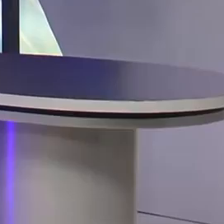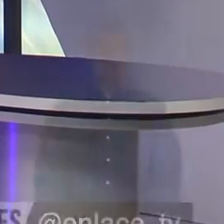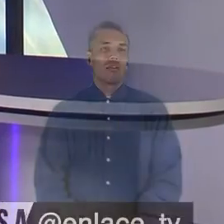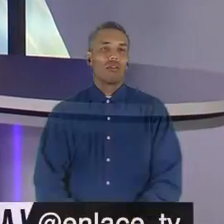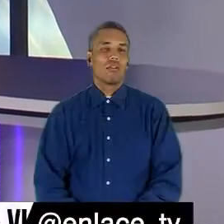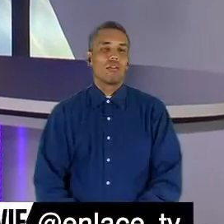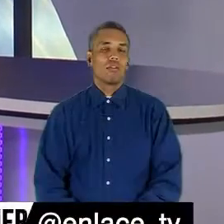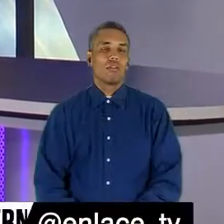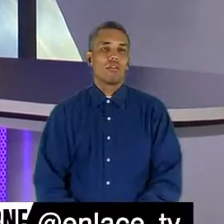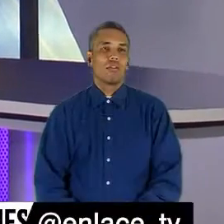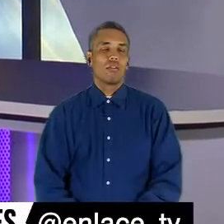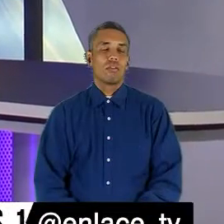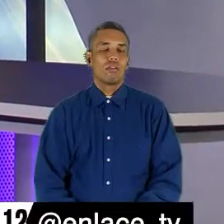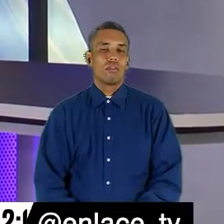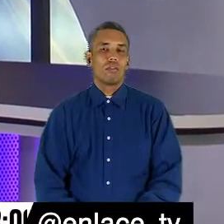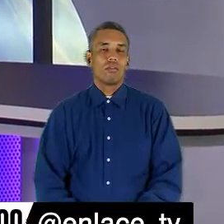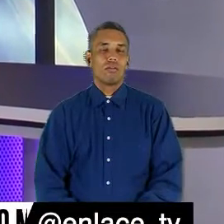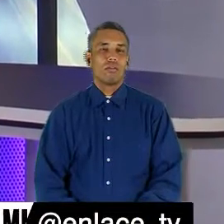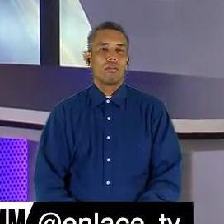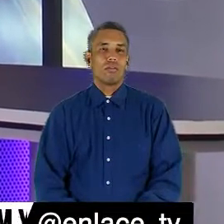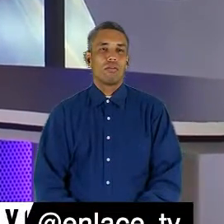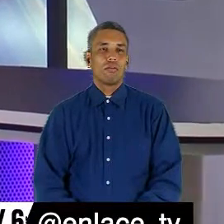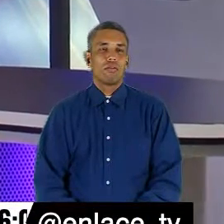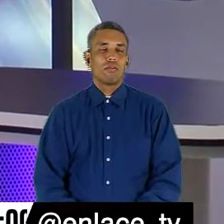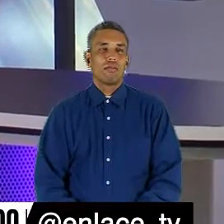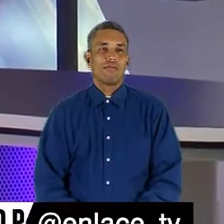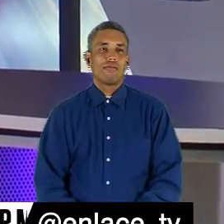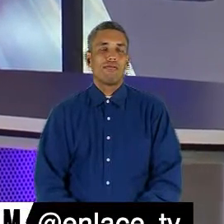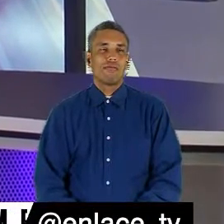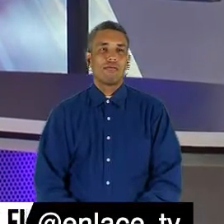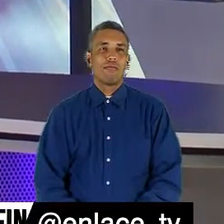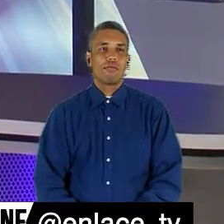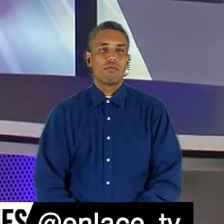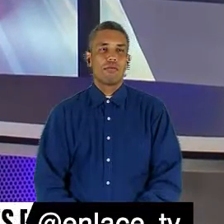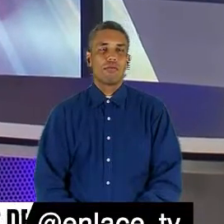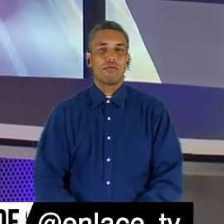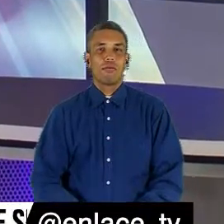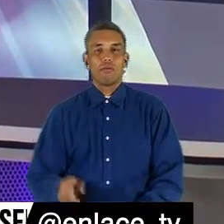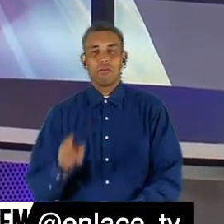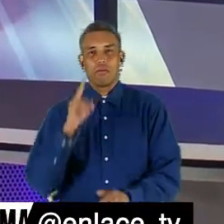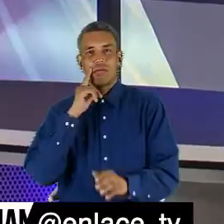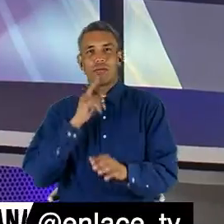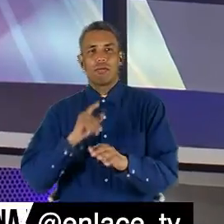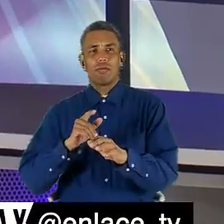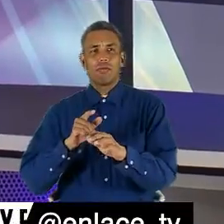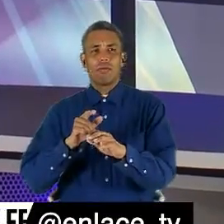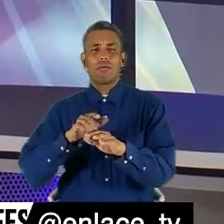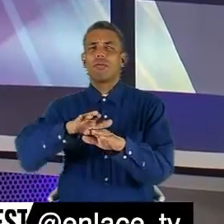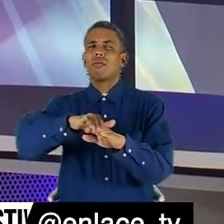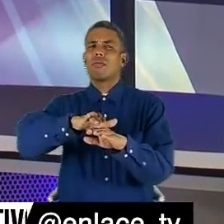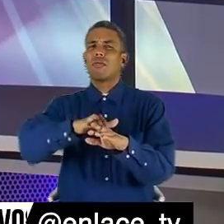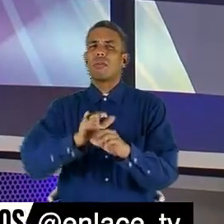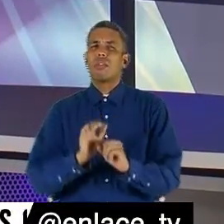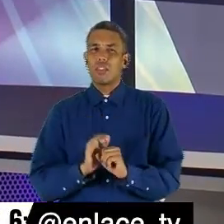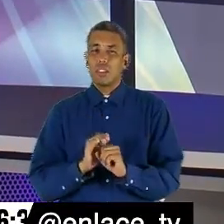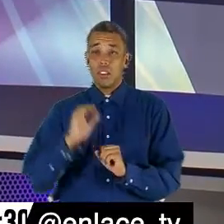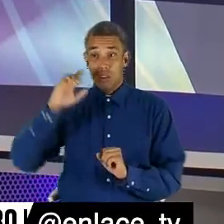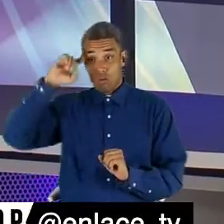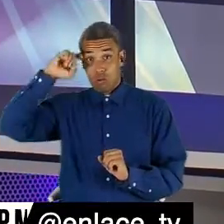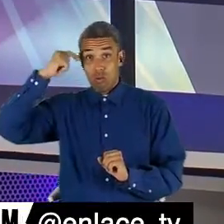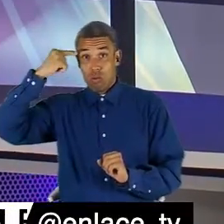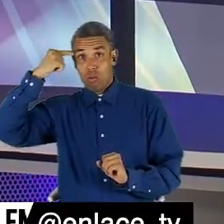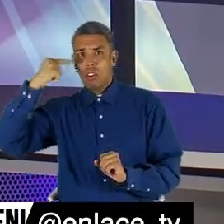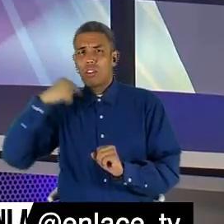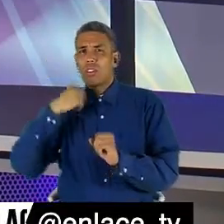Iniciamos con el desarrollo de la información. Más de un centenar de víctimas recibieron hoy cartas de indemnización por parte del Estado. Al